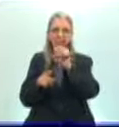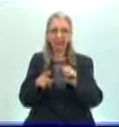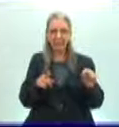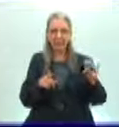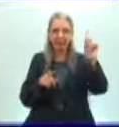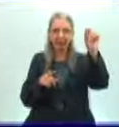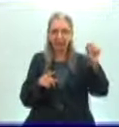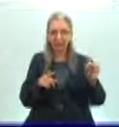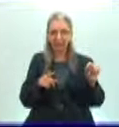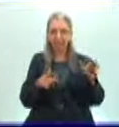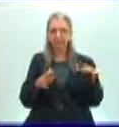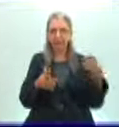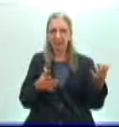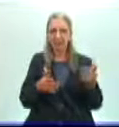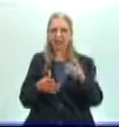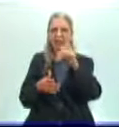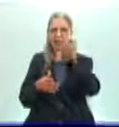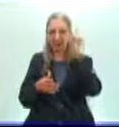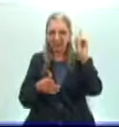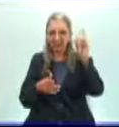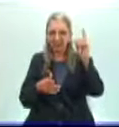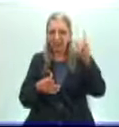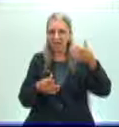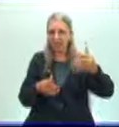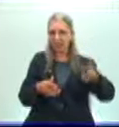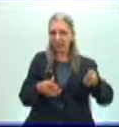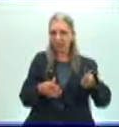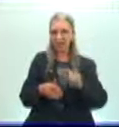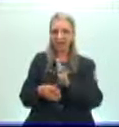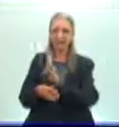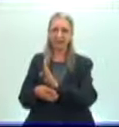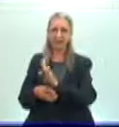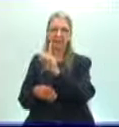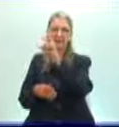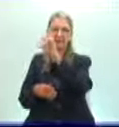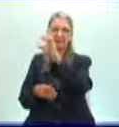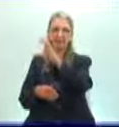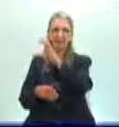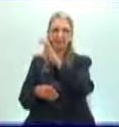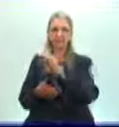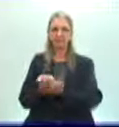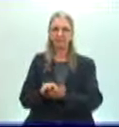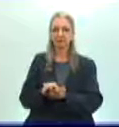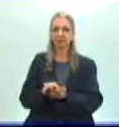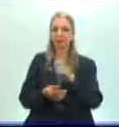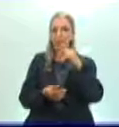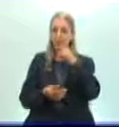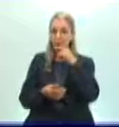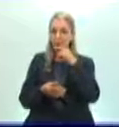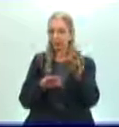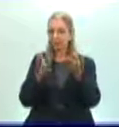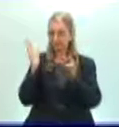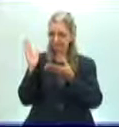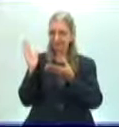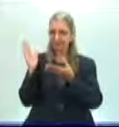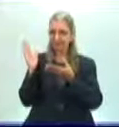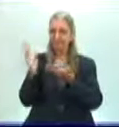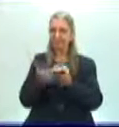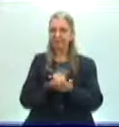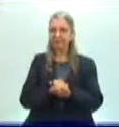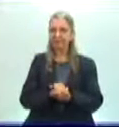a definir la línea poligonal en nuestra figura. Importante, la línea poligonal, y ya se las estoy mostrando, ahí lo tienen en color